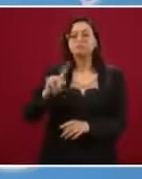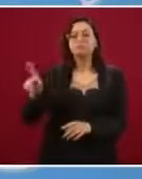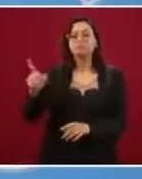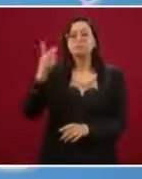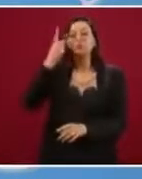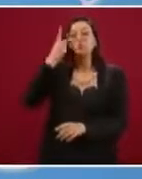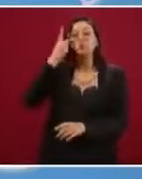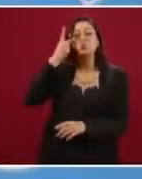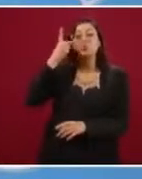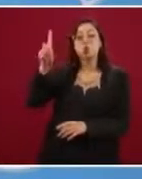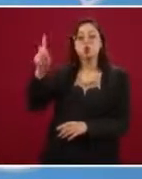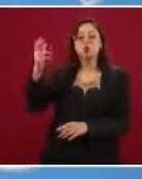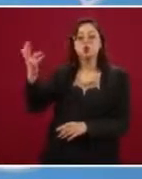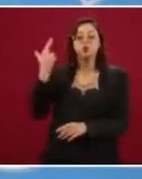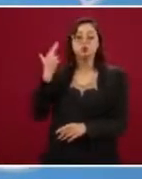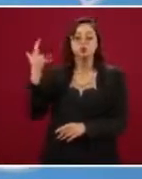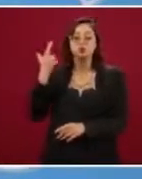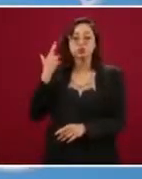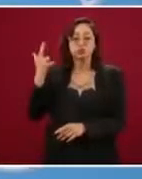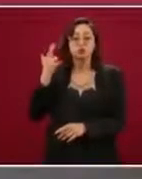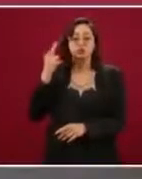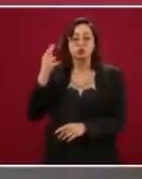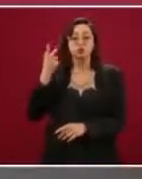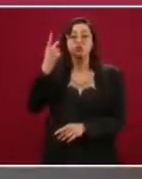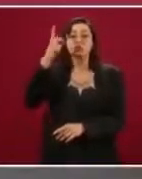al conductor.